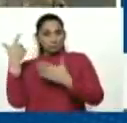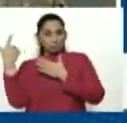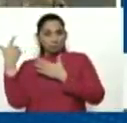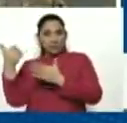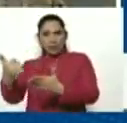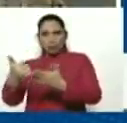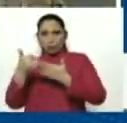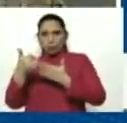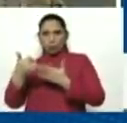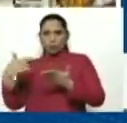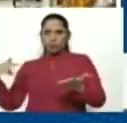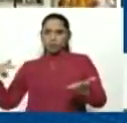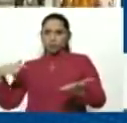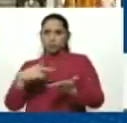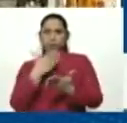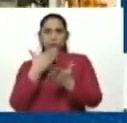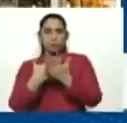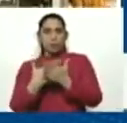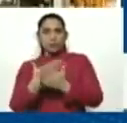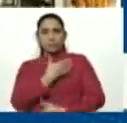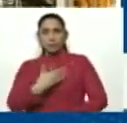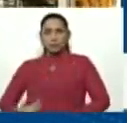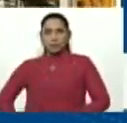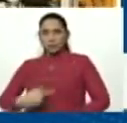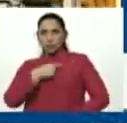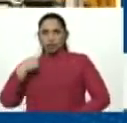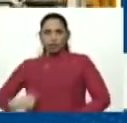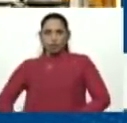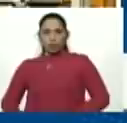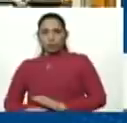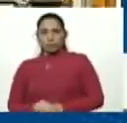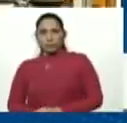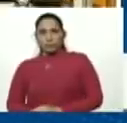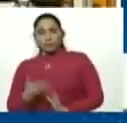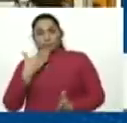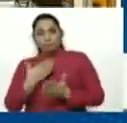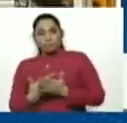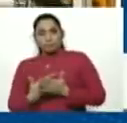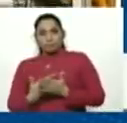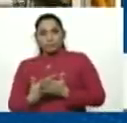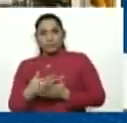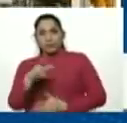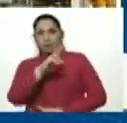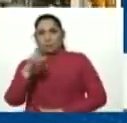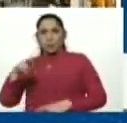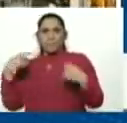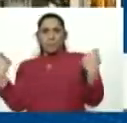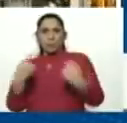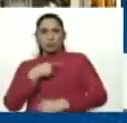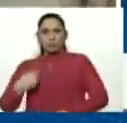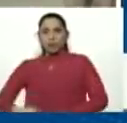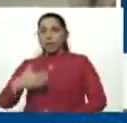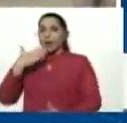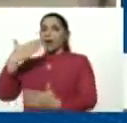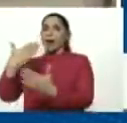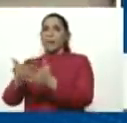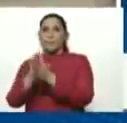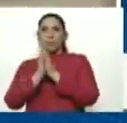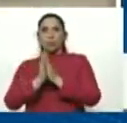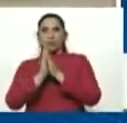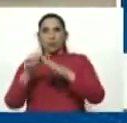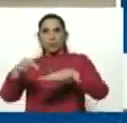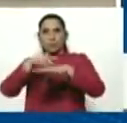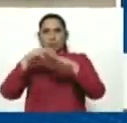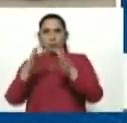China. Gracias, presidente Xi Jinping. Gracias, República Popular de China. Muchas gracias, por favor,